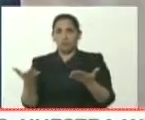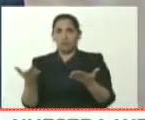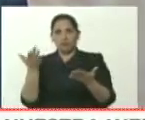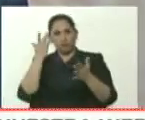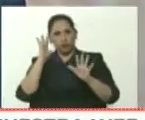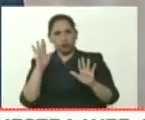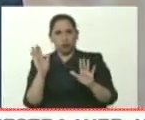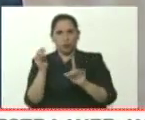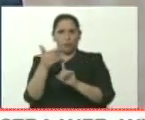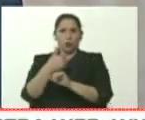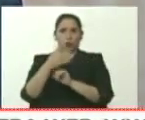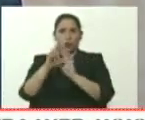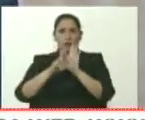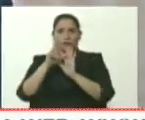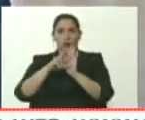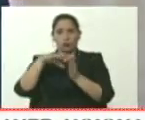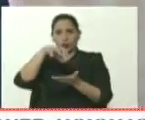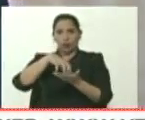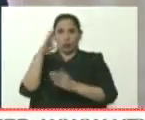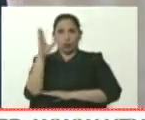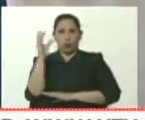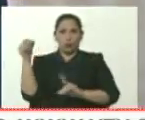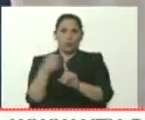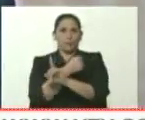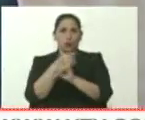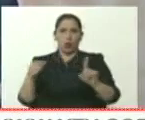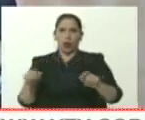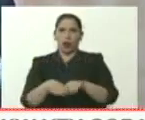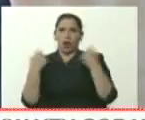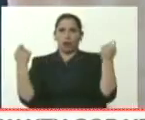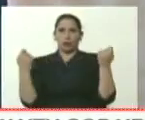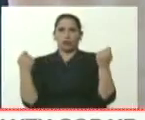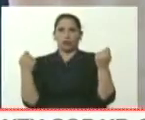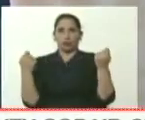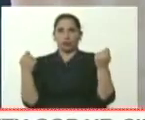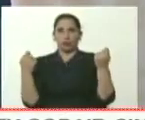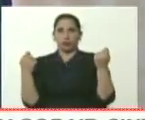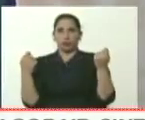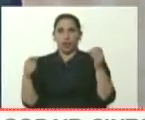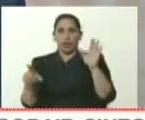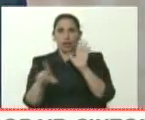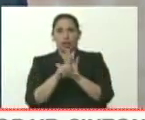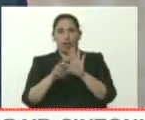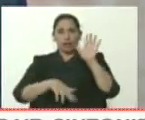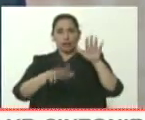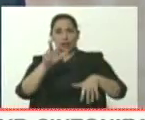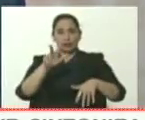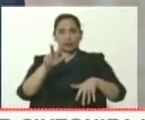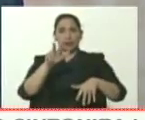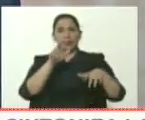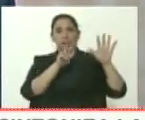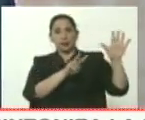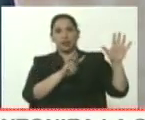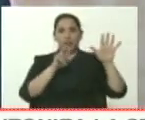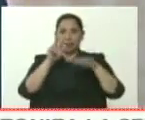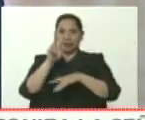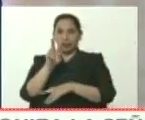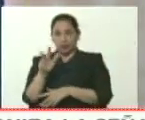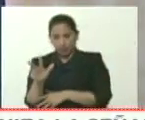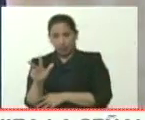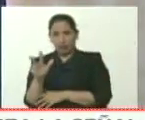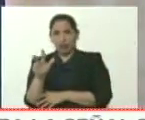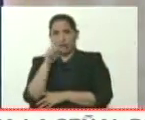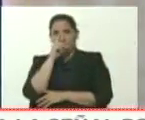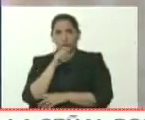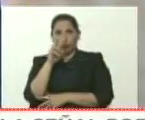de refugio, por el Estado colombiano, violando la resolución 1373 del año 2001 del Consejo